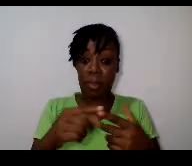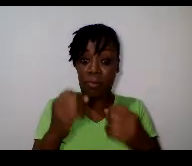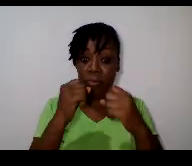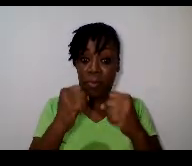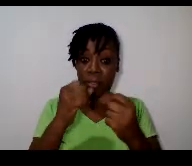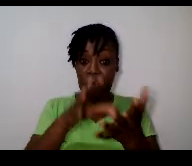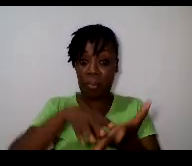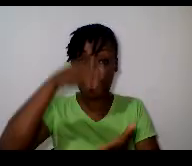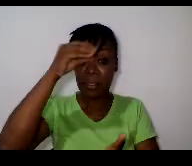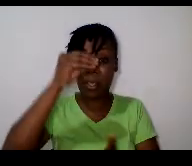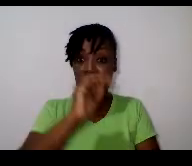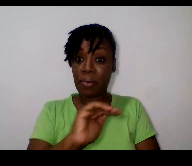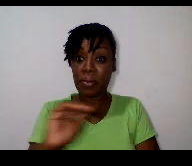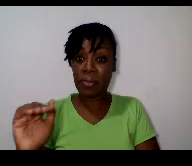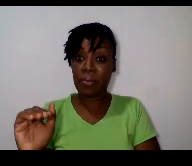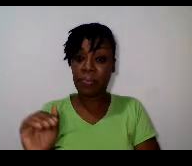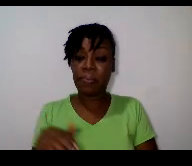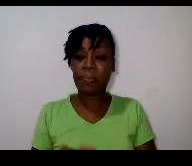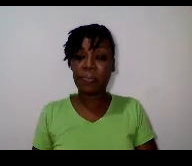nuestros niños,